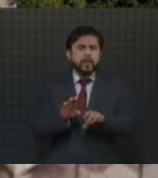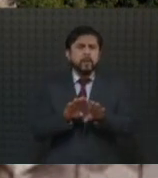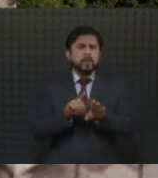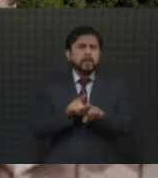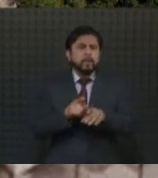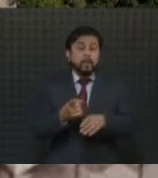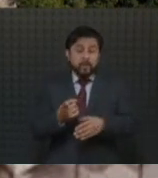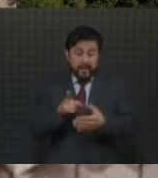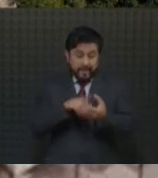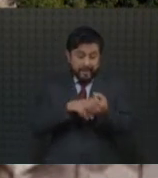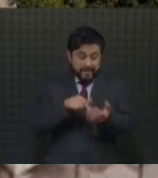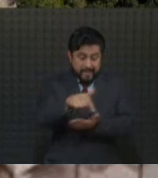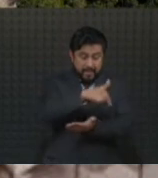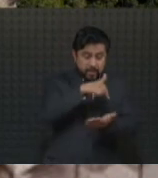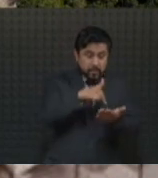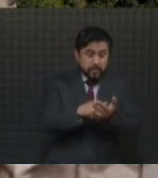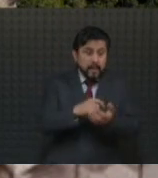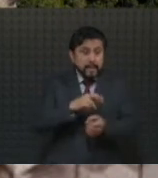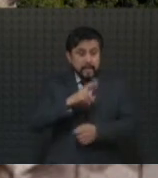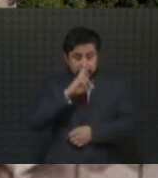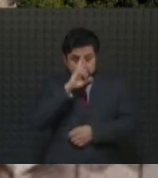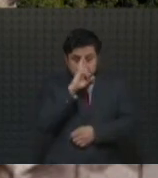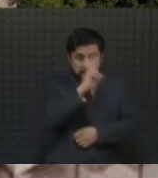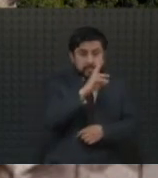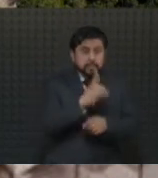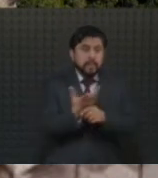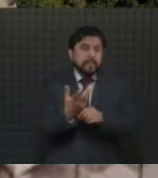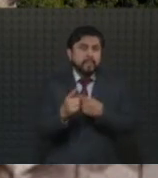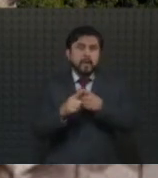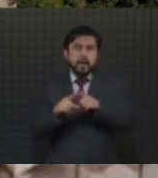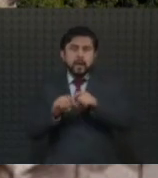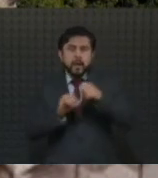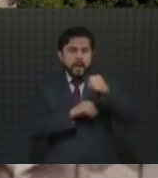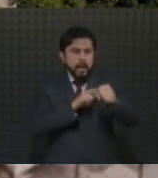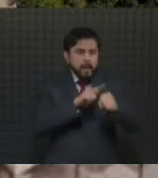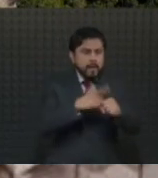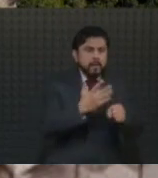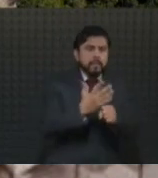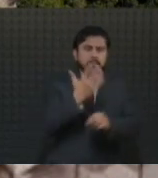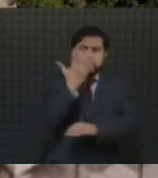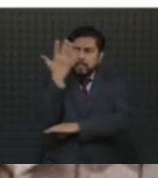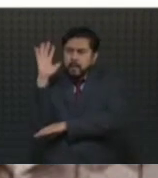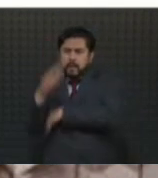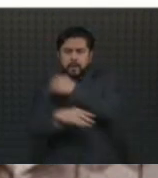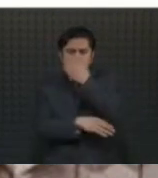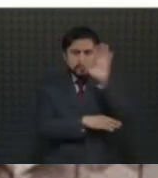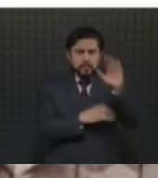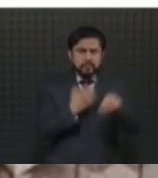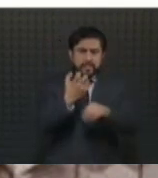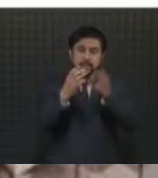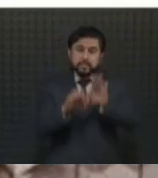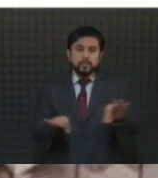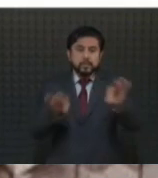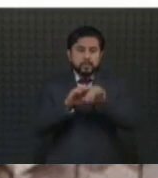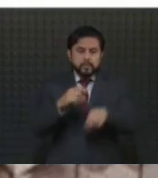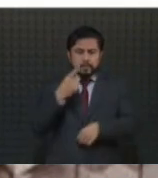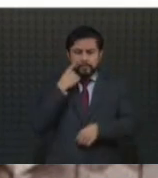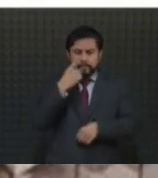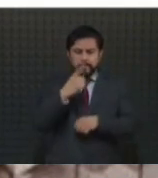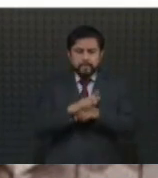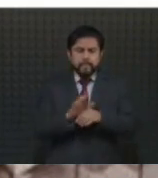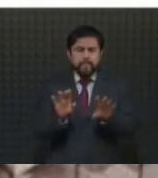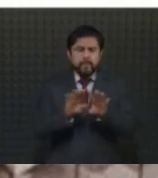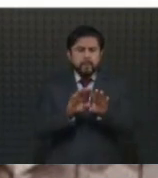la naturaleza hacer su trabajo, de respetar a la naturaleza, de crear vectores polinizadores. Adelante. Aquí la